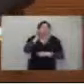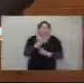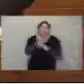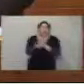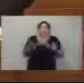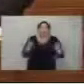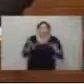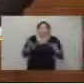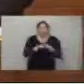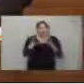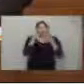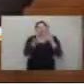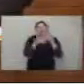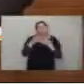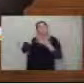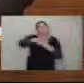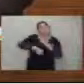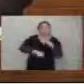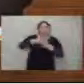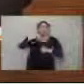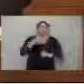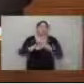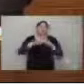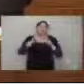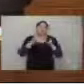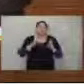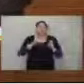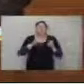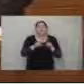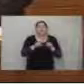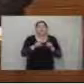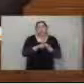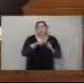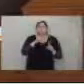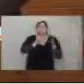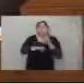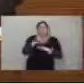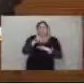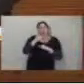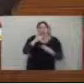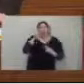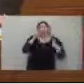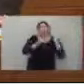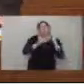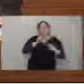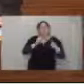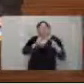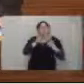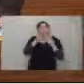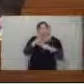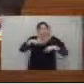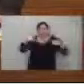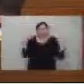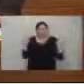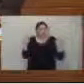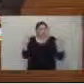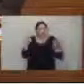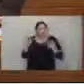estudio más profundo y someter cualquier decisión a un debate público entre los colectivos afectados, los consejos escolares municipales y